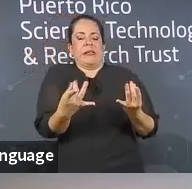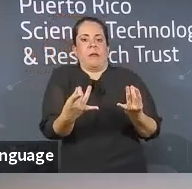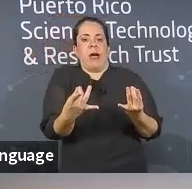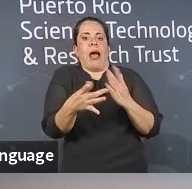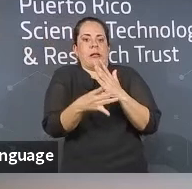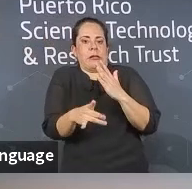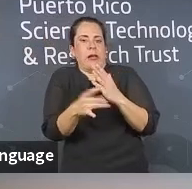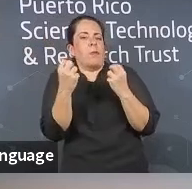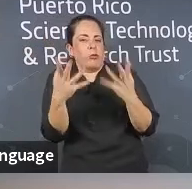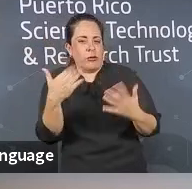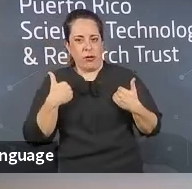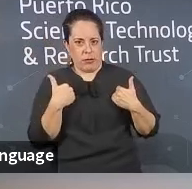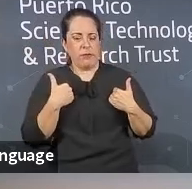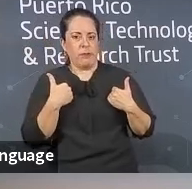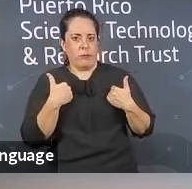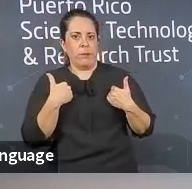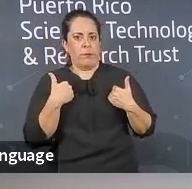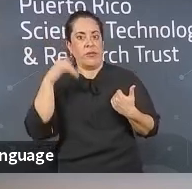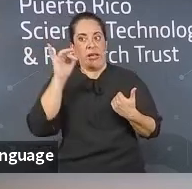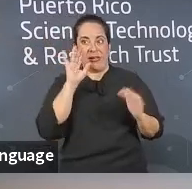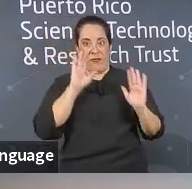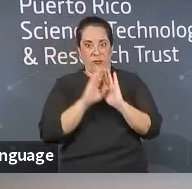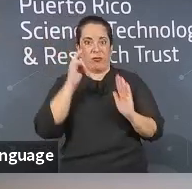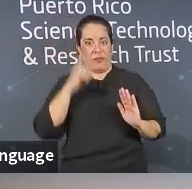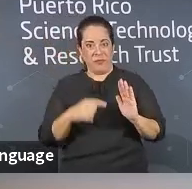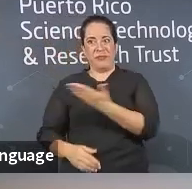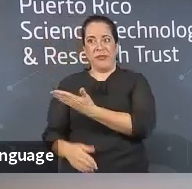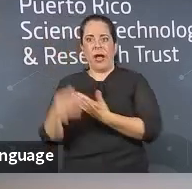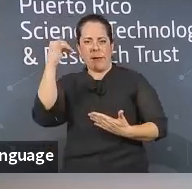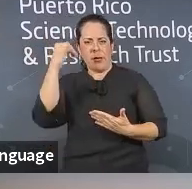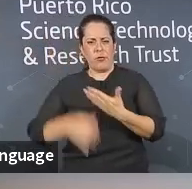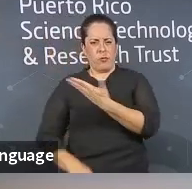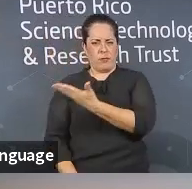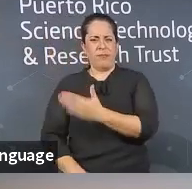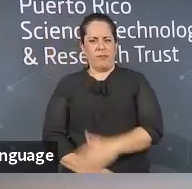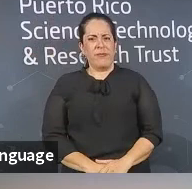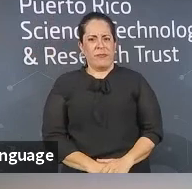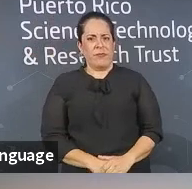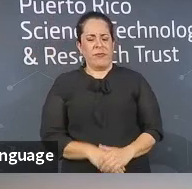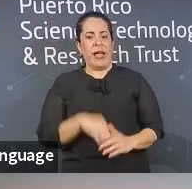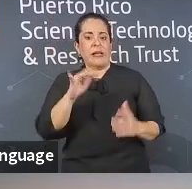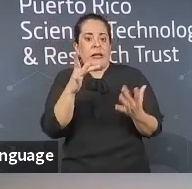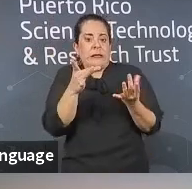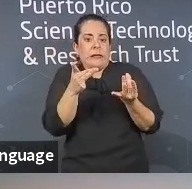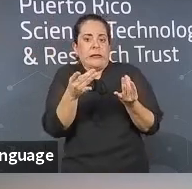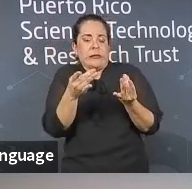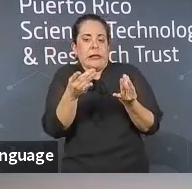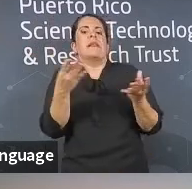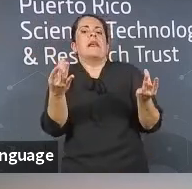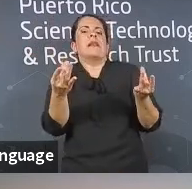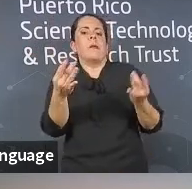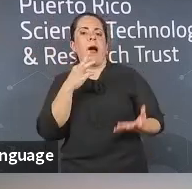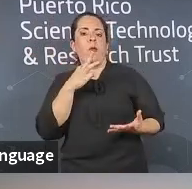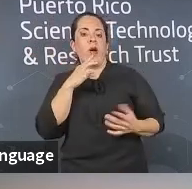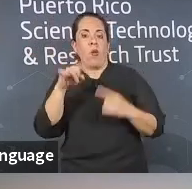aceite. Esa imagen que tienen allí en amarillo es una sensitiva al agua. Cuando el agua toca,